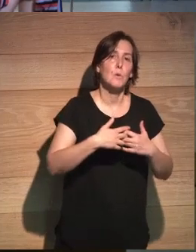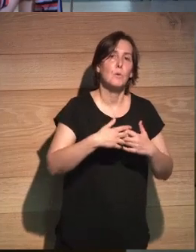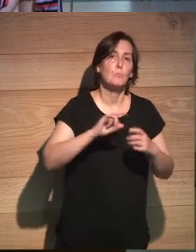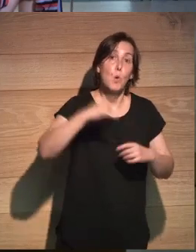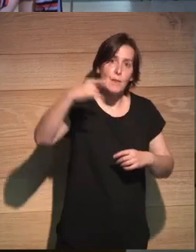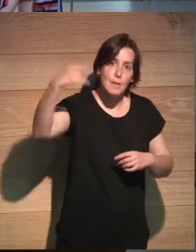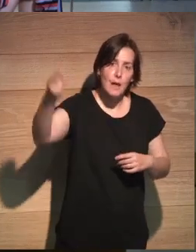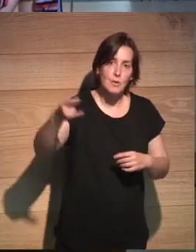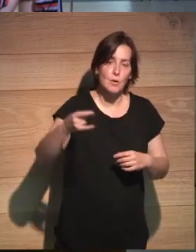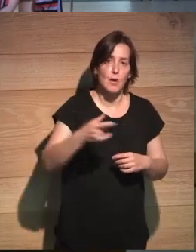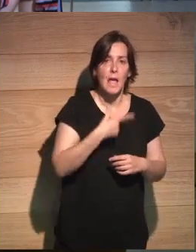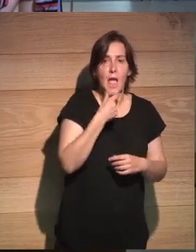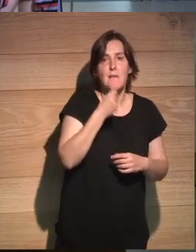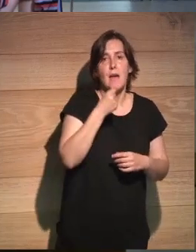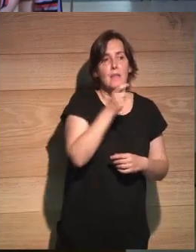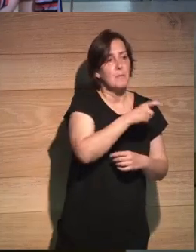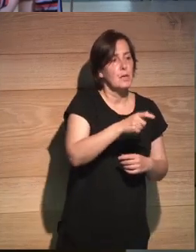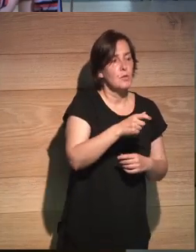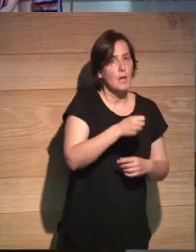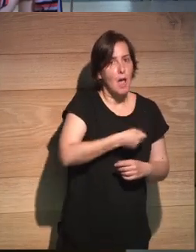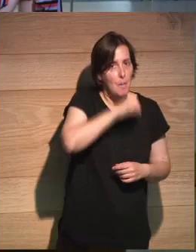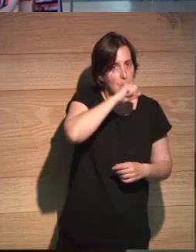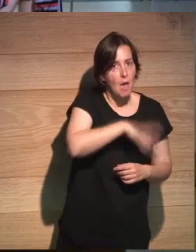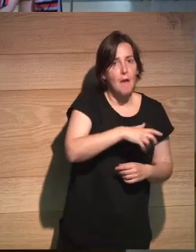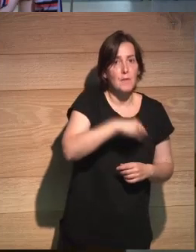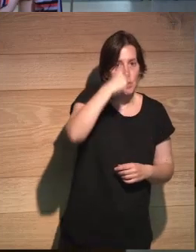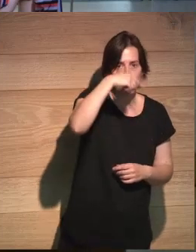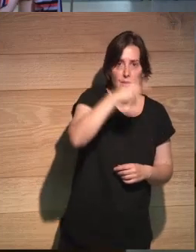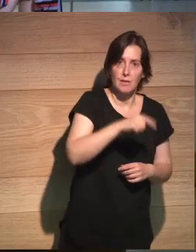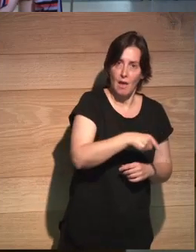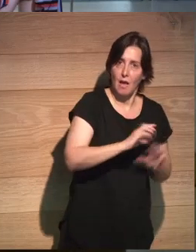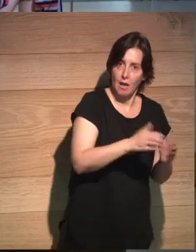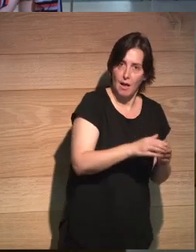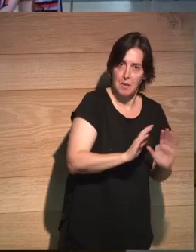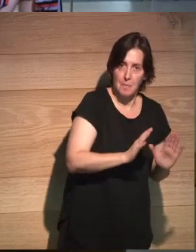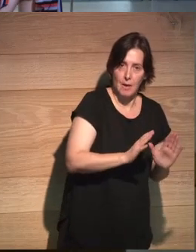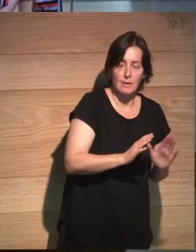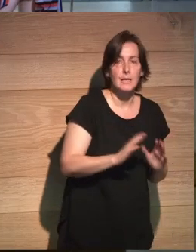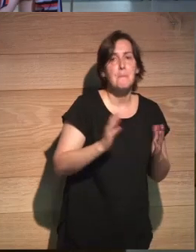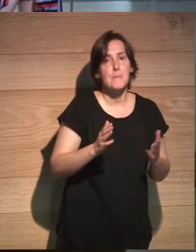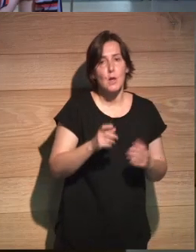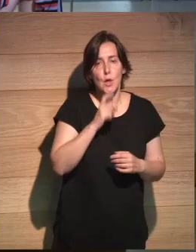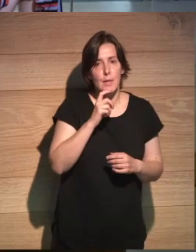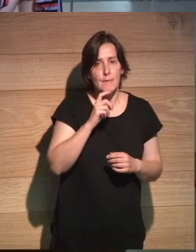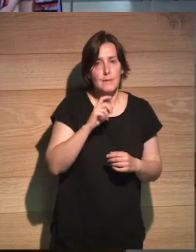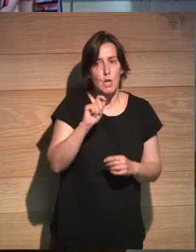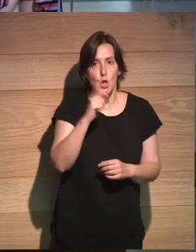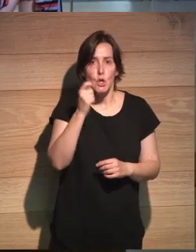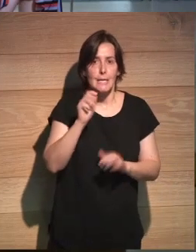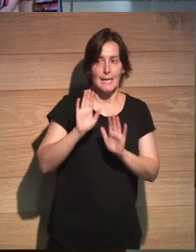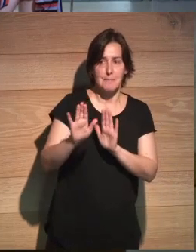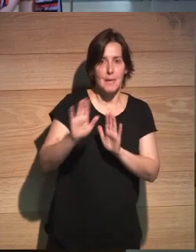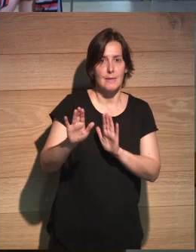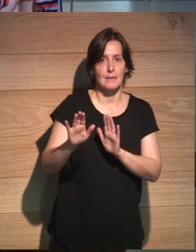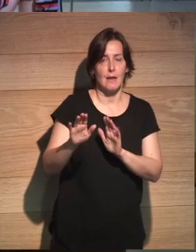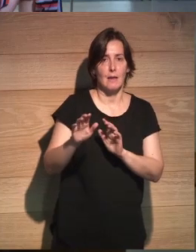quedarte en el entorno de los aficionados a la ciencia, incluso de los profesionales de la ciencia, pero no es tan fácil llegar a tu